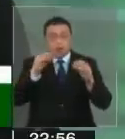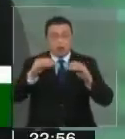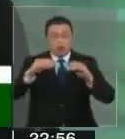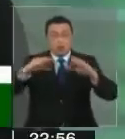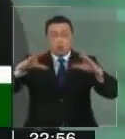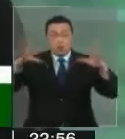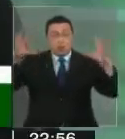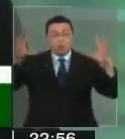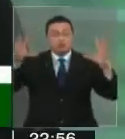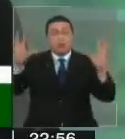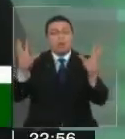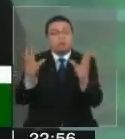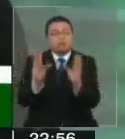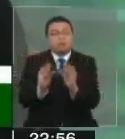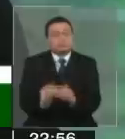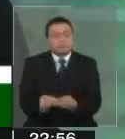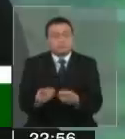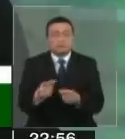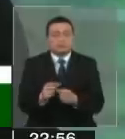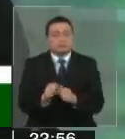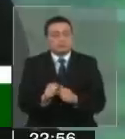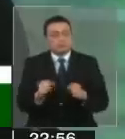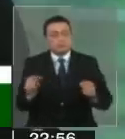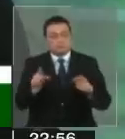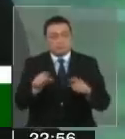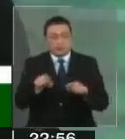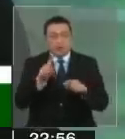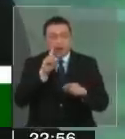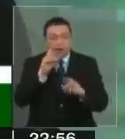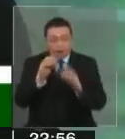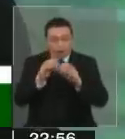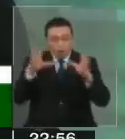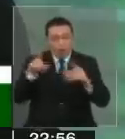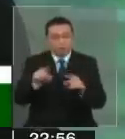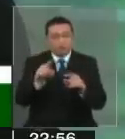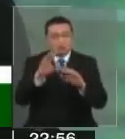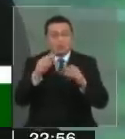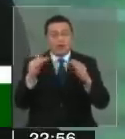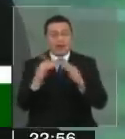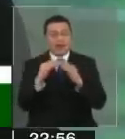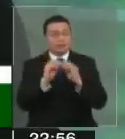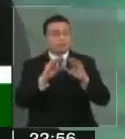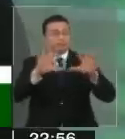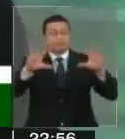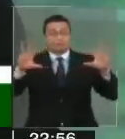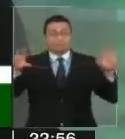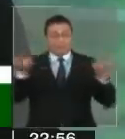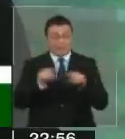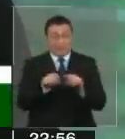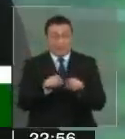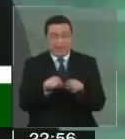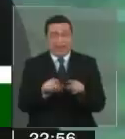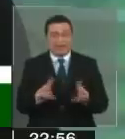resplandeciente, inmensa, que tiene el Tommy, que irradia la casa entera, la vida entera, ¿no?